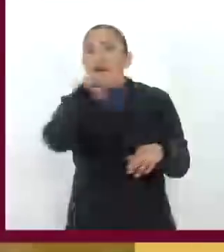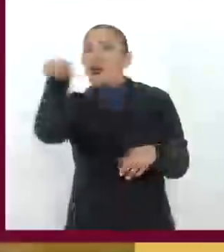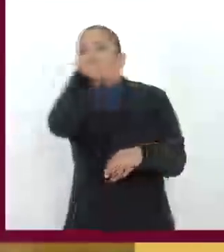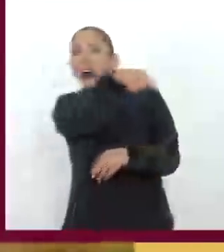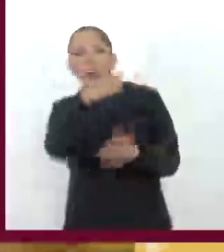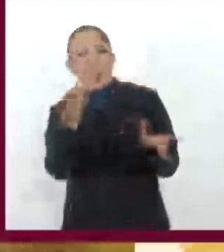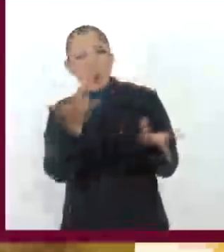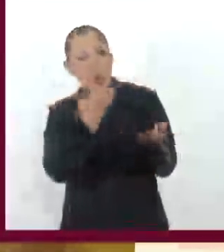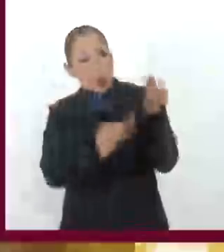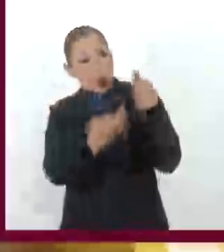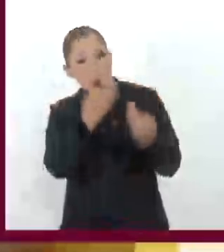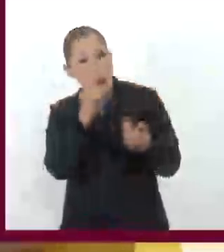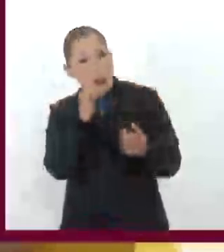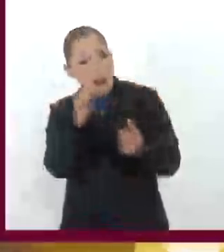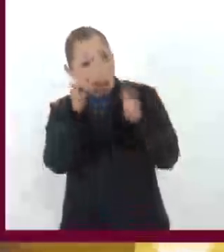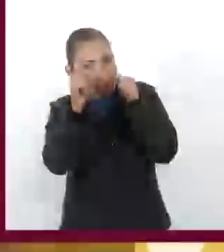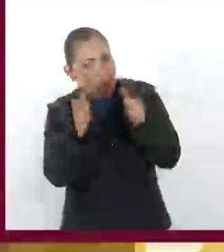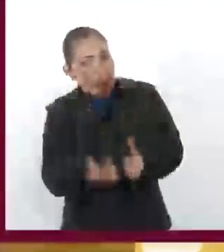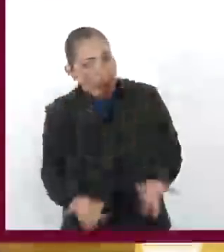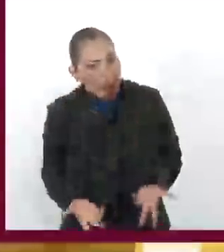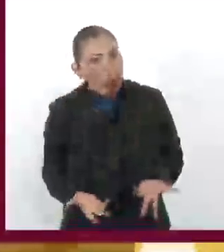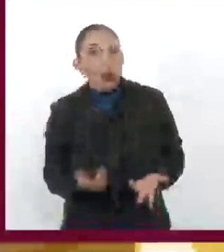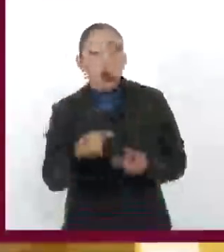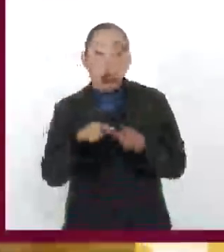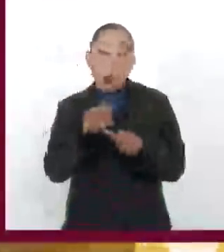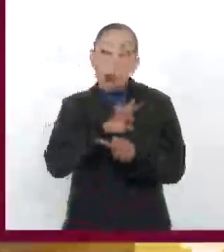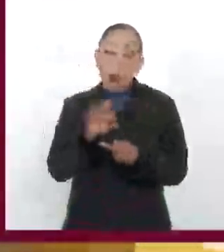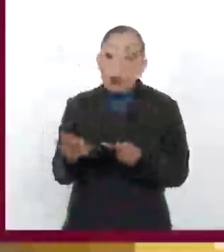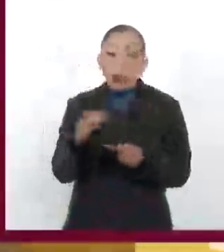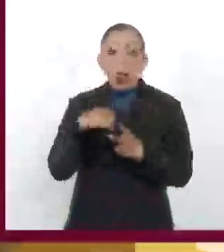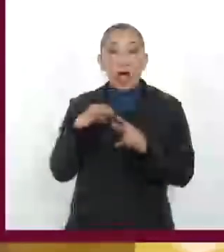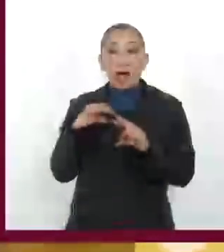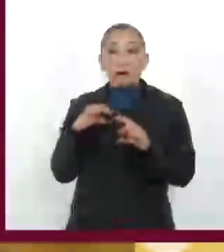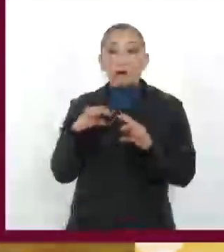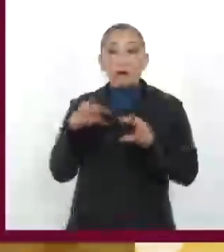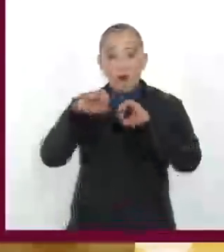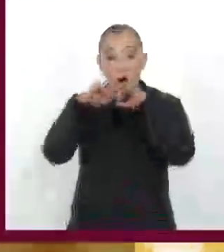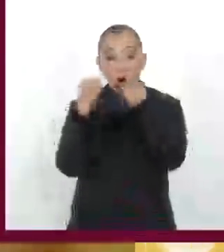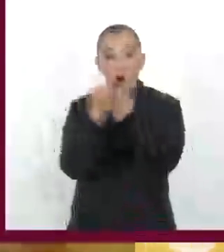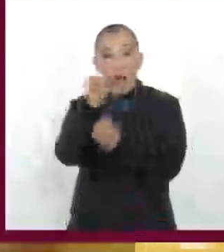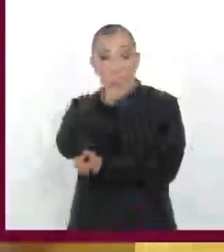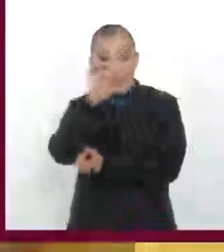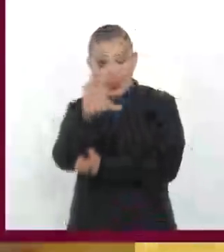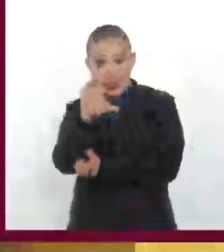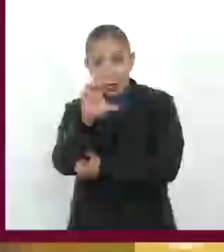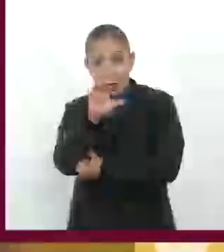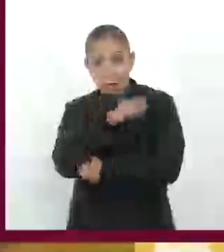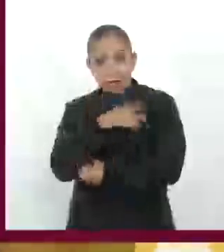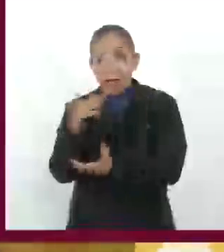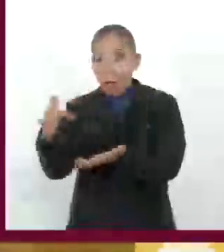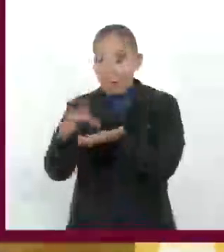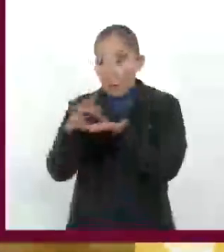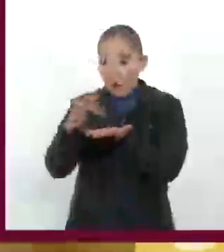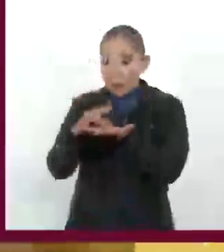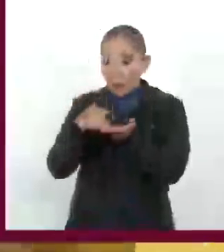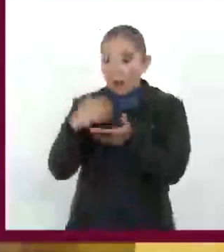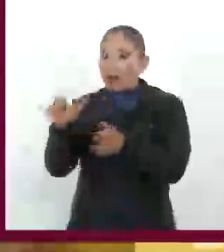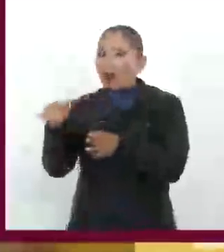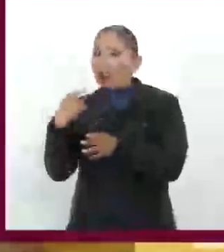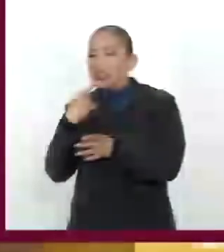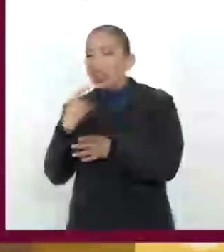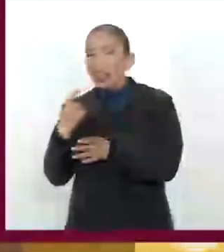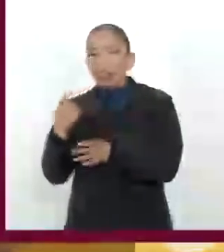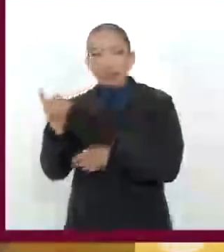de los funcionarios que no están cumpliendo adecuadamente sus funciones. Pueden ser también las organizaciones de la sociedad civil que apoyan